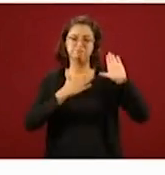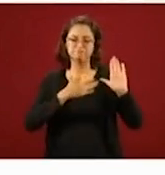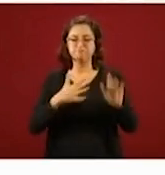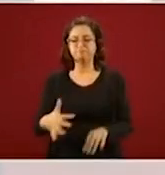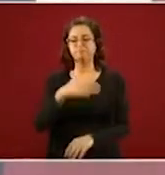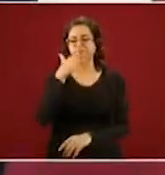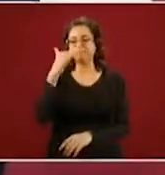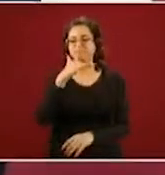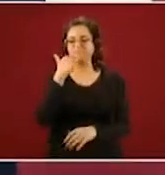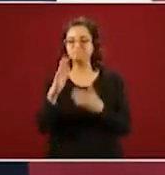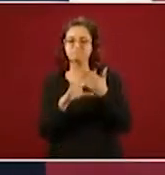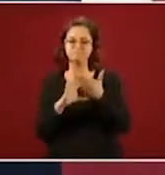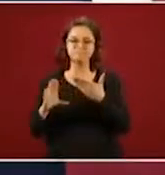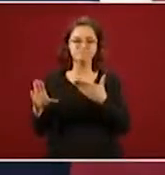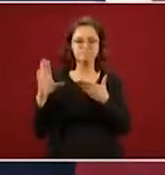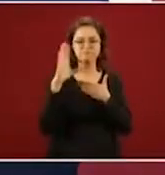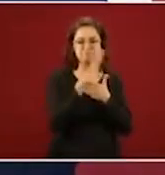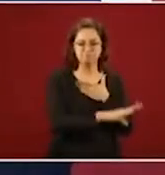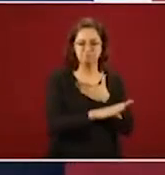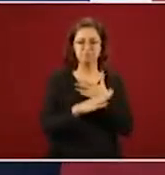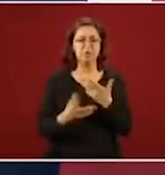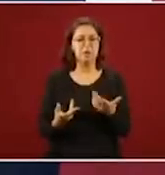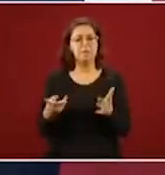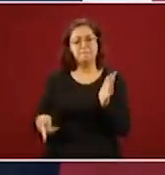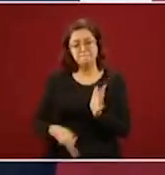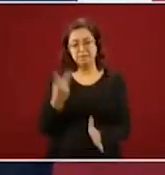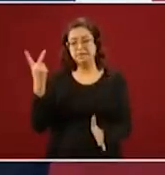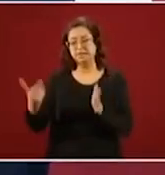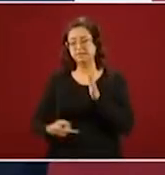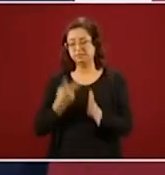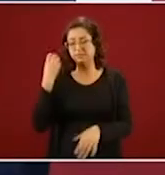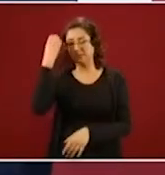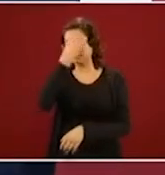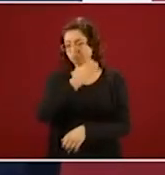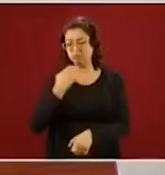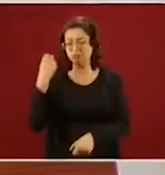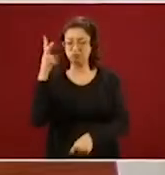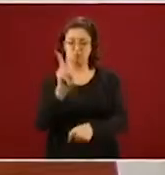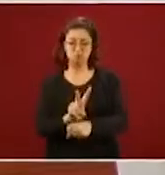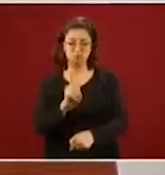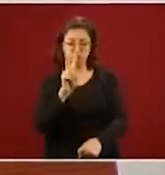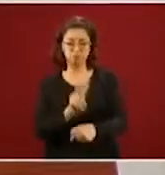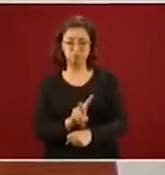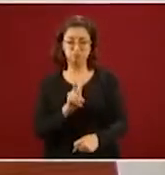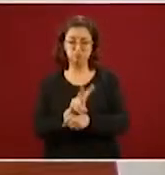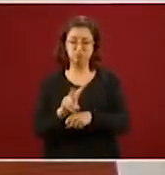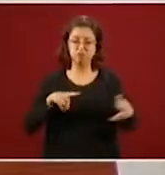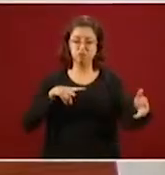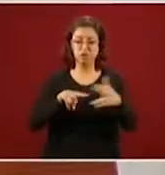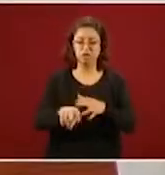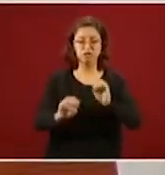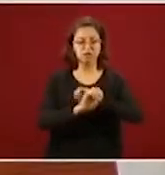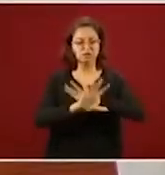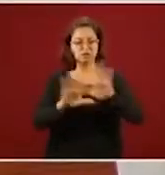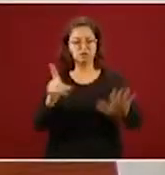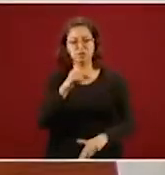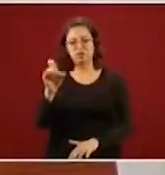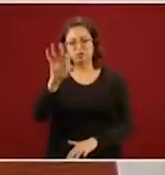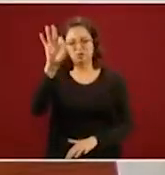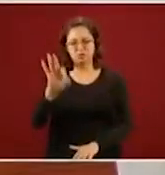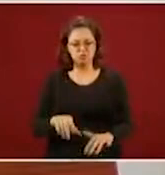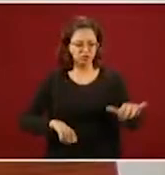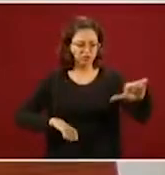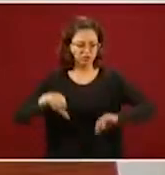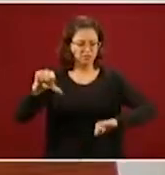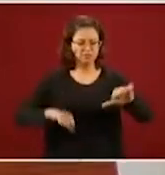cero corrupción, una evaluación permanente que es muy importante y transparencia total en todas nuestras